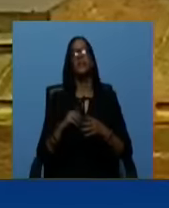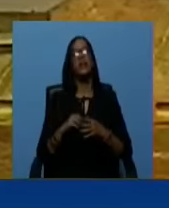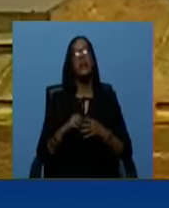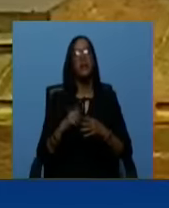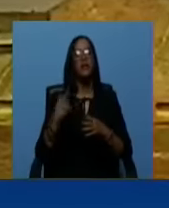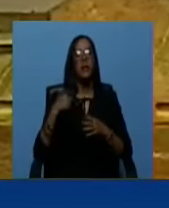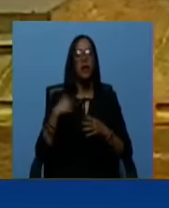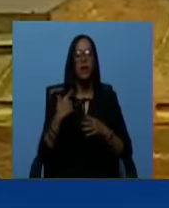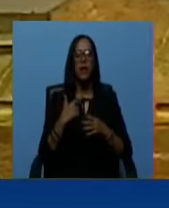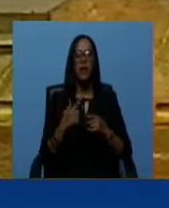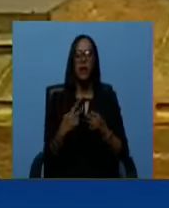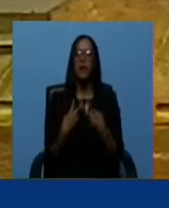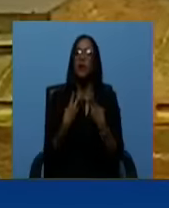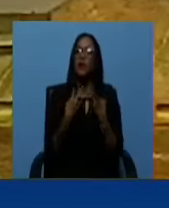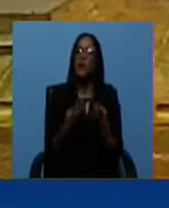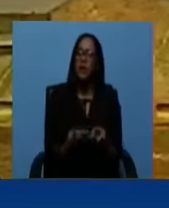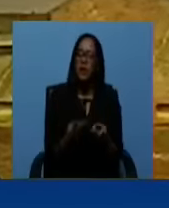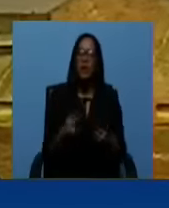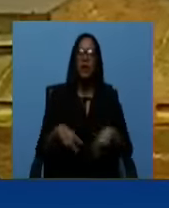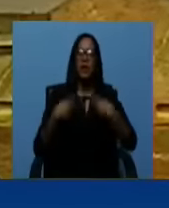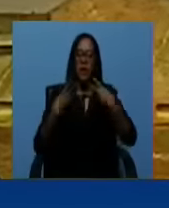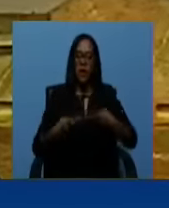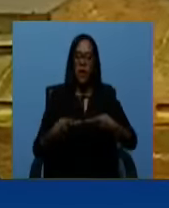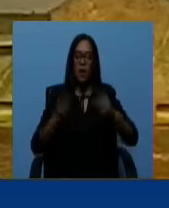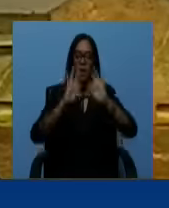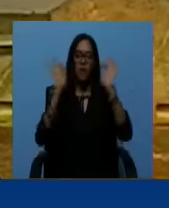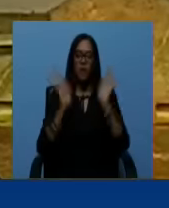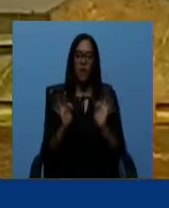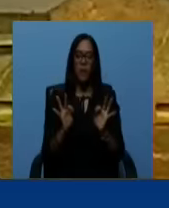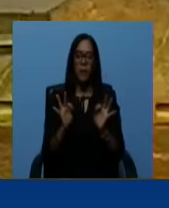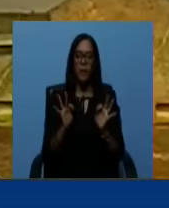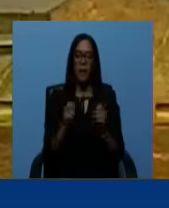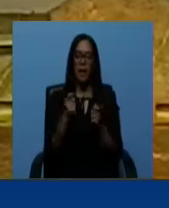tiene una vocación de una nueva geopolítica mundial.